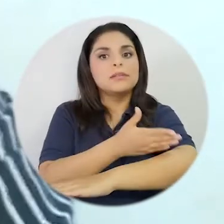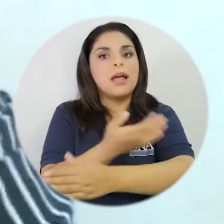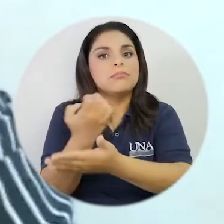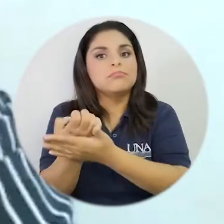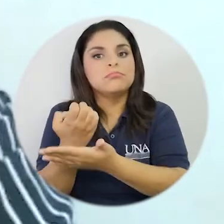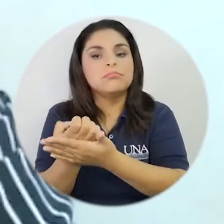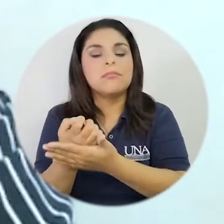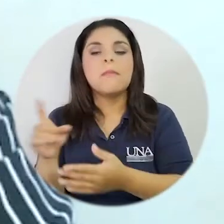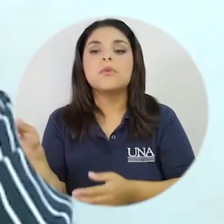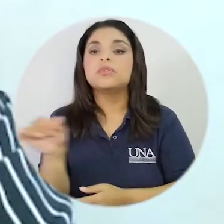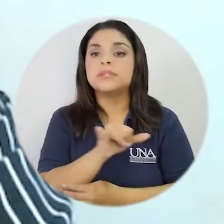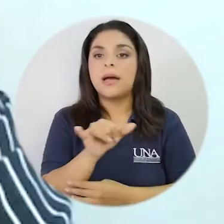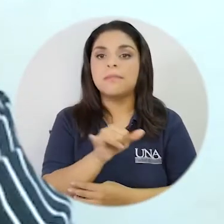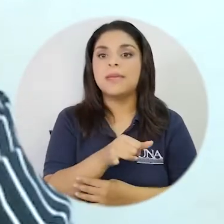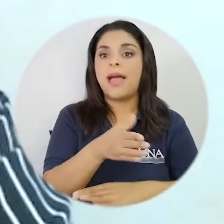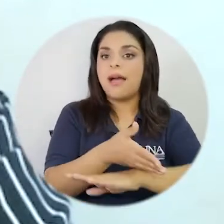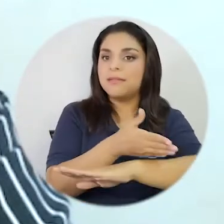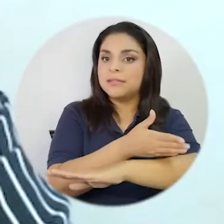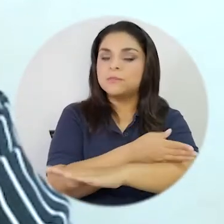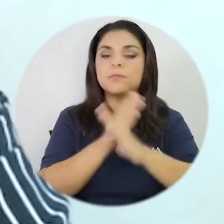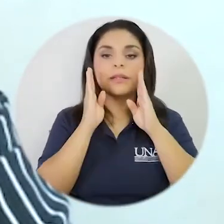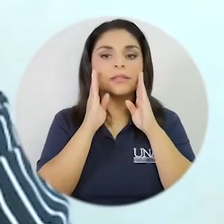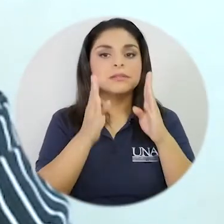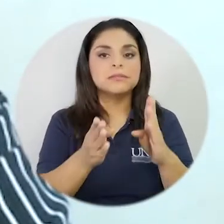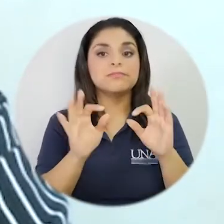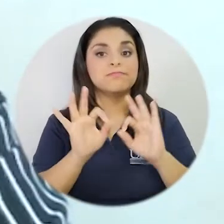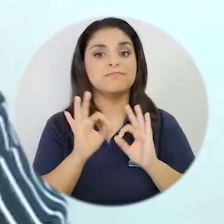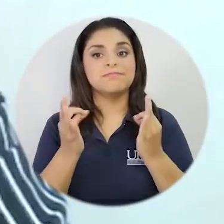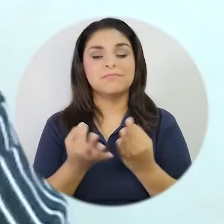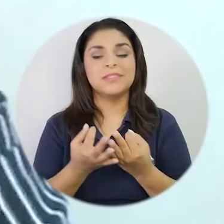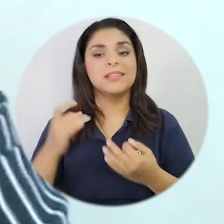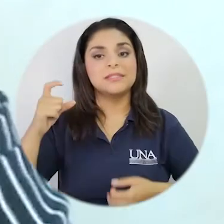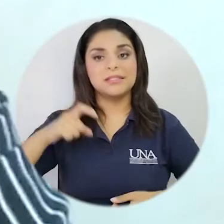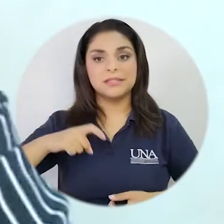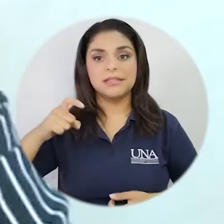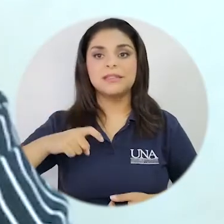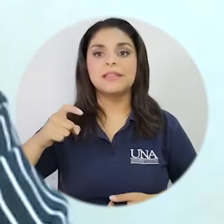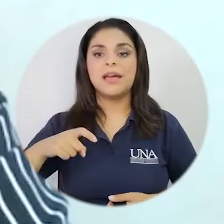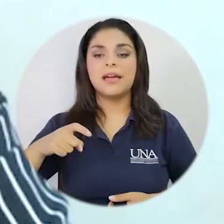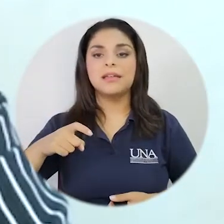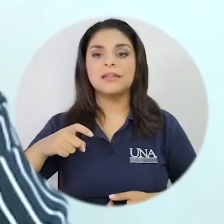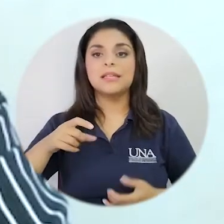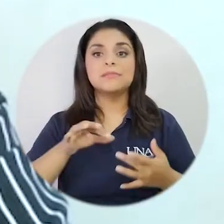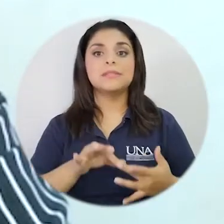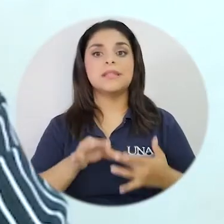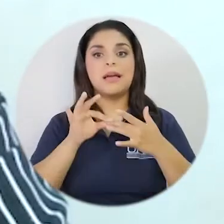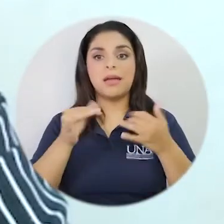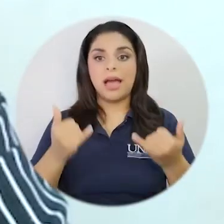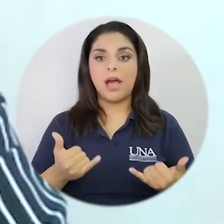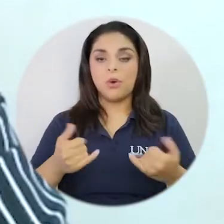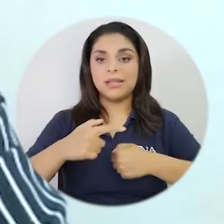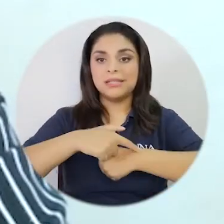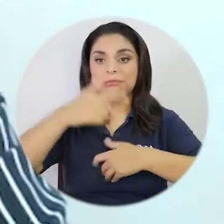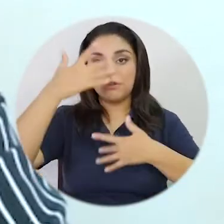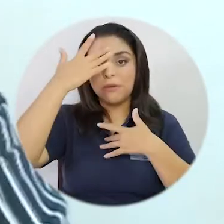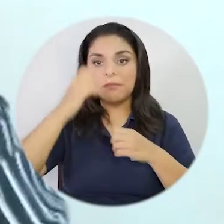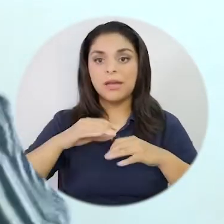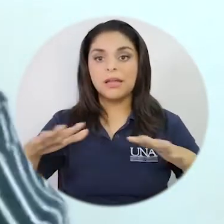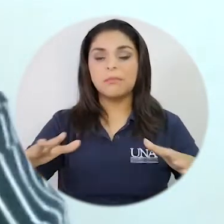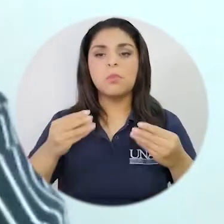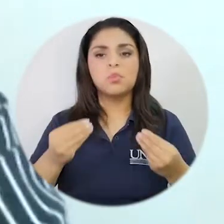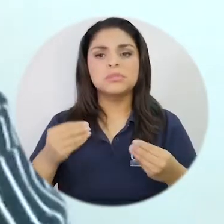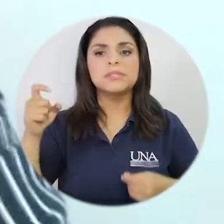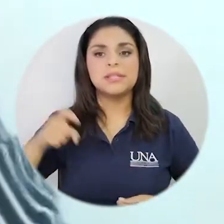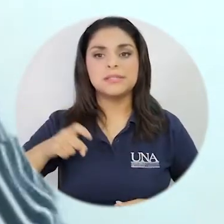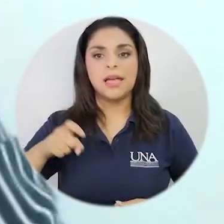la vez permite atender a familias que puedan necesitar y que estén, sobre todo en tiempos de pandemia, con mucha necesidad, no